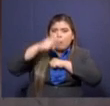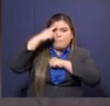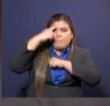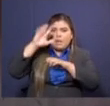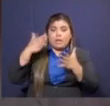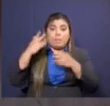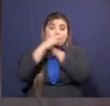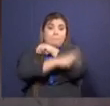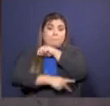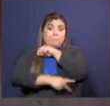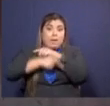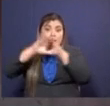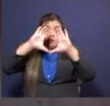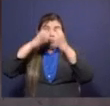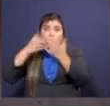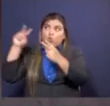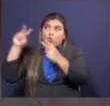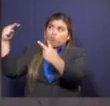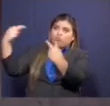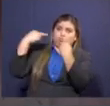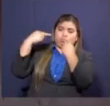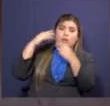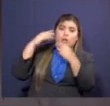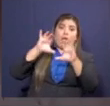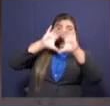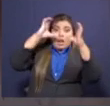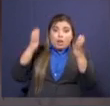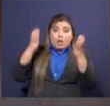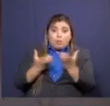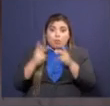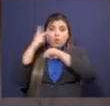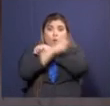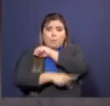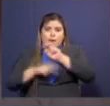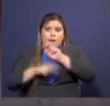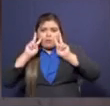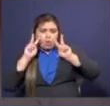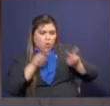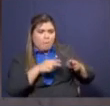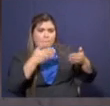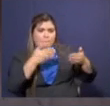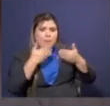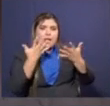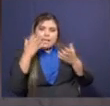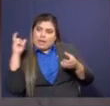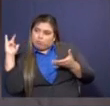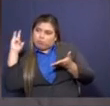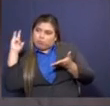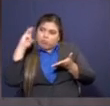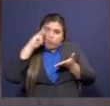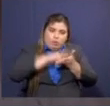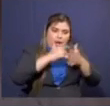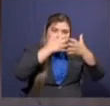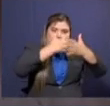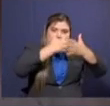más importantes en nuestro plan de reactivación económica y de generación de empleos.